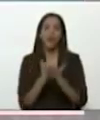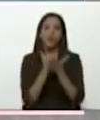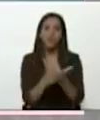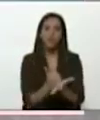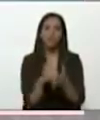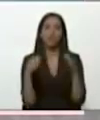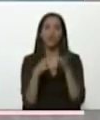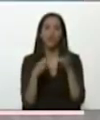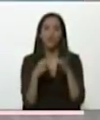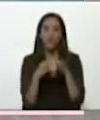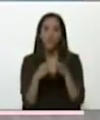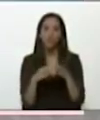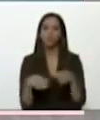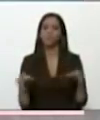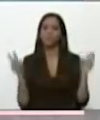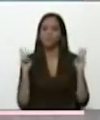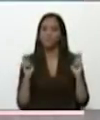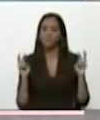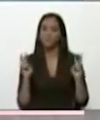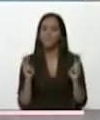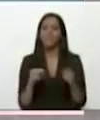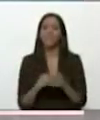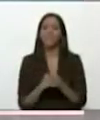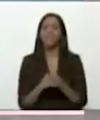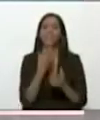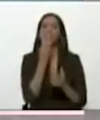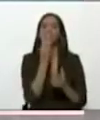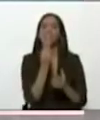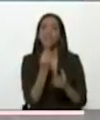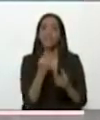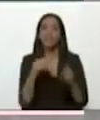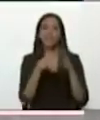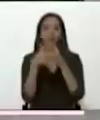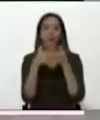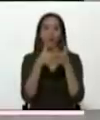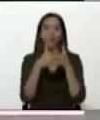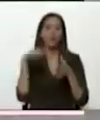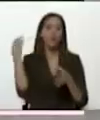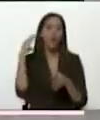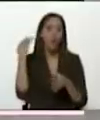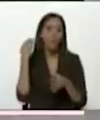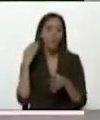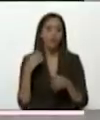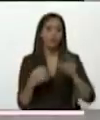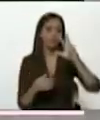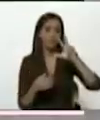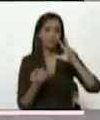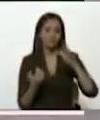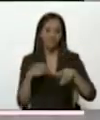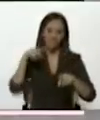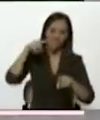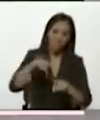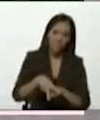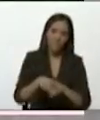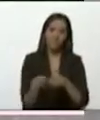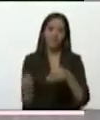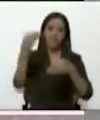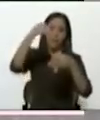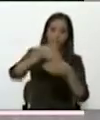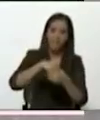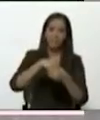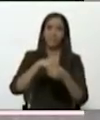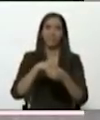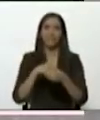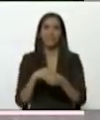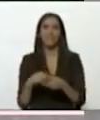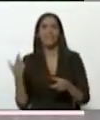grupos irregulares de Israel, Estados Unidos y Colombia, que habían sido ingresados o que